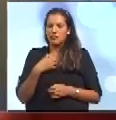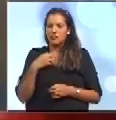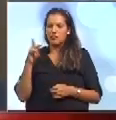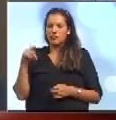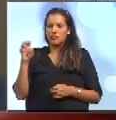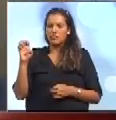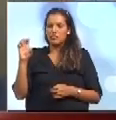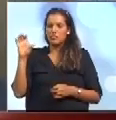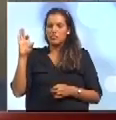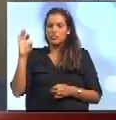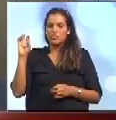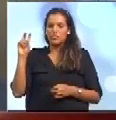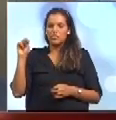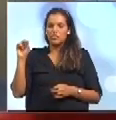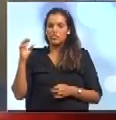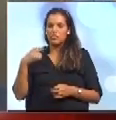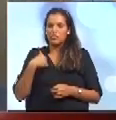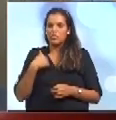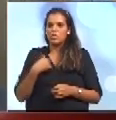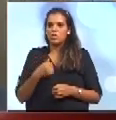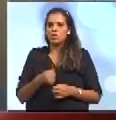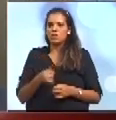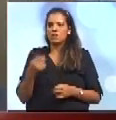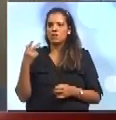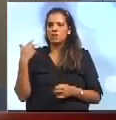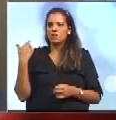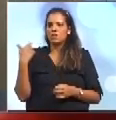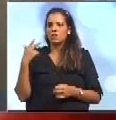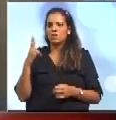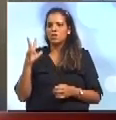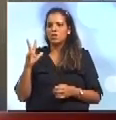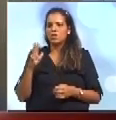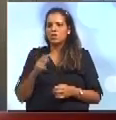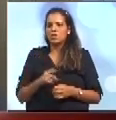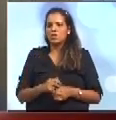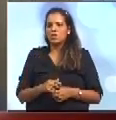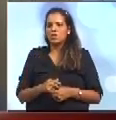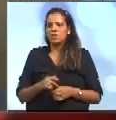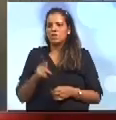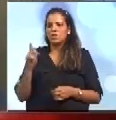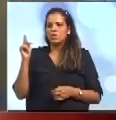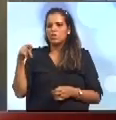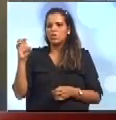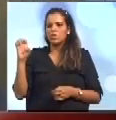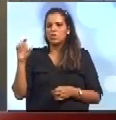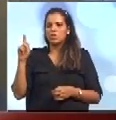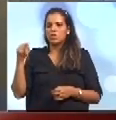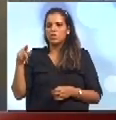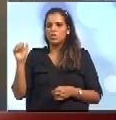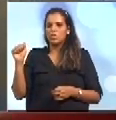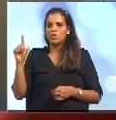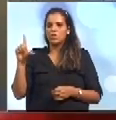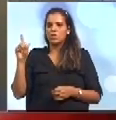Palma. Yo por eso tengo tres P, Petita Palma Piñeiro.